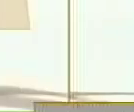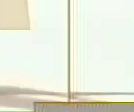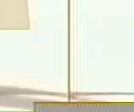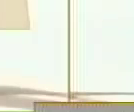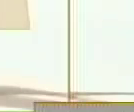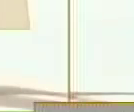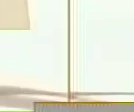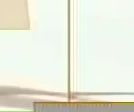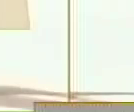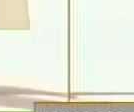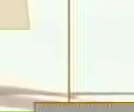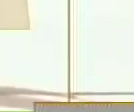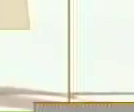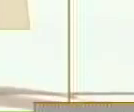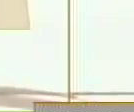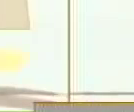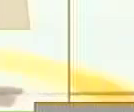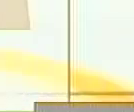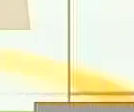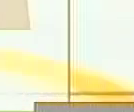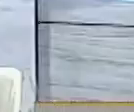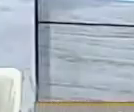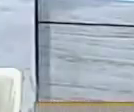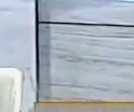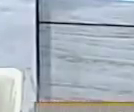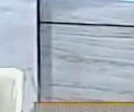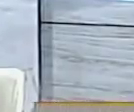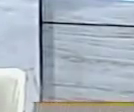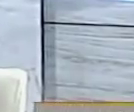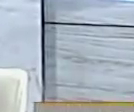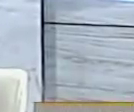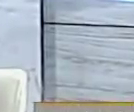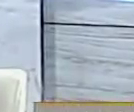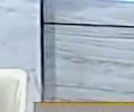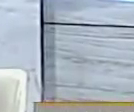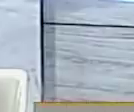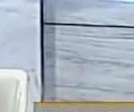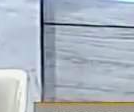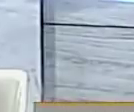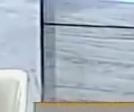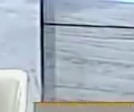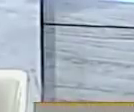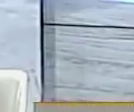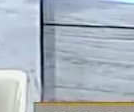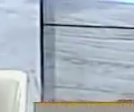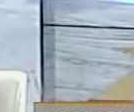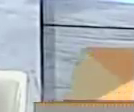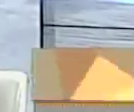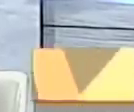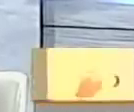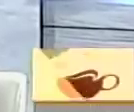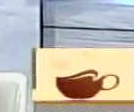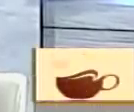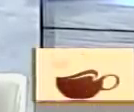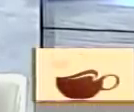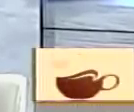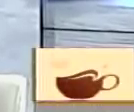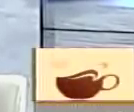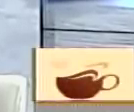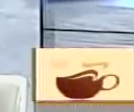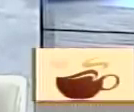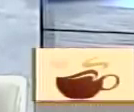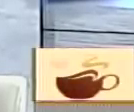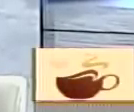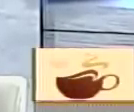Amigos, ya a esta hora, 11:21 minutos de la mañana, vamos de inmediato a establecer comunicación. Se lleva a cabo la rueda de prensa por parte del canciller de la República.